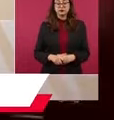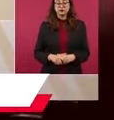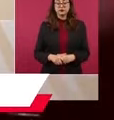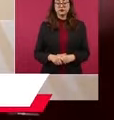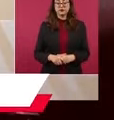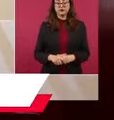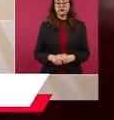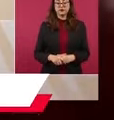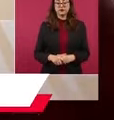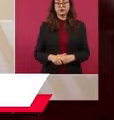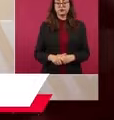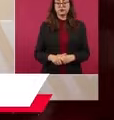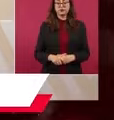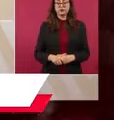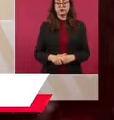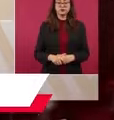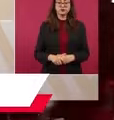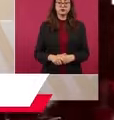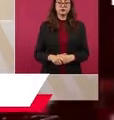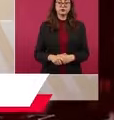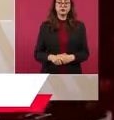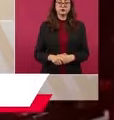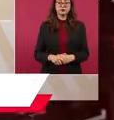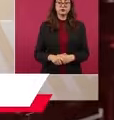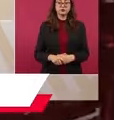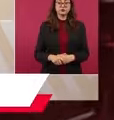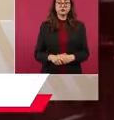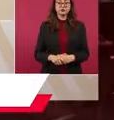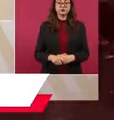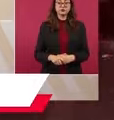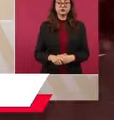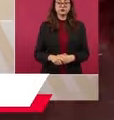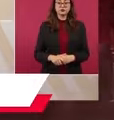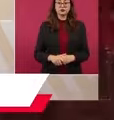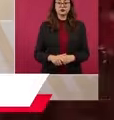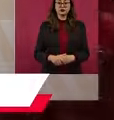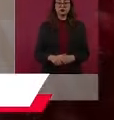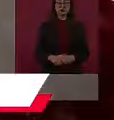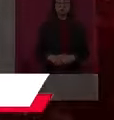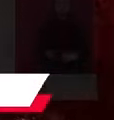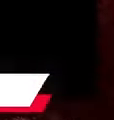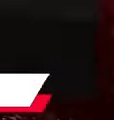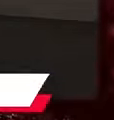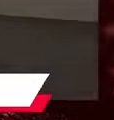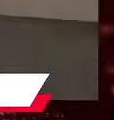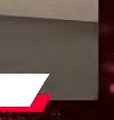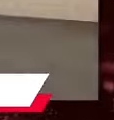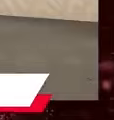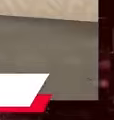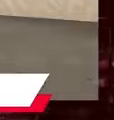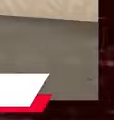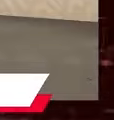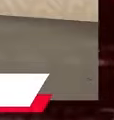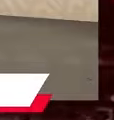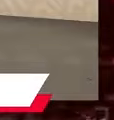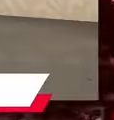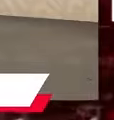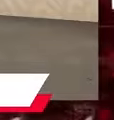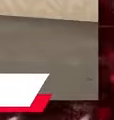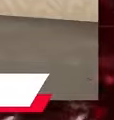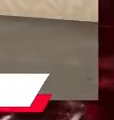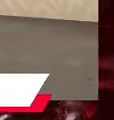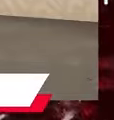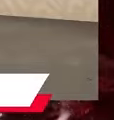bien para el pueblo hermano de Nicaragua, por lo cual dijo que se va a seguir actuando de manera responsable y prudente en las